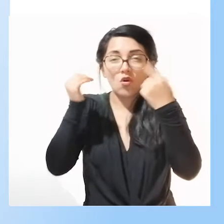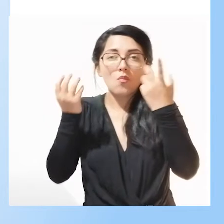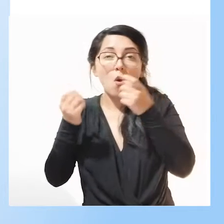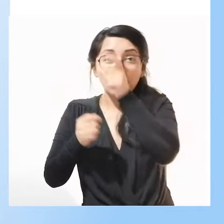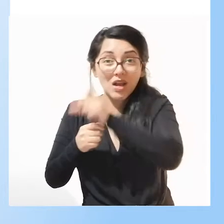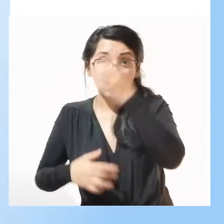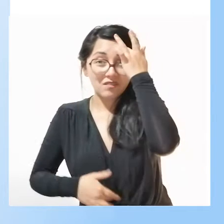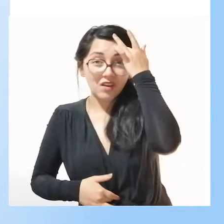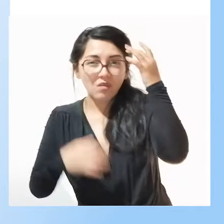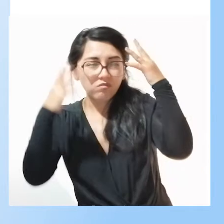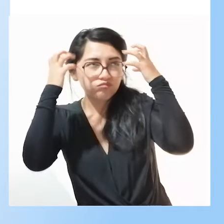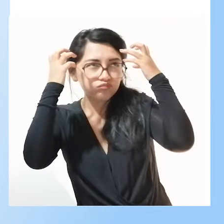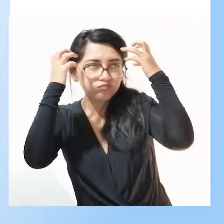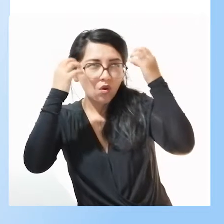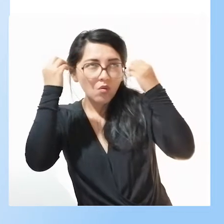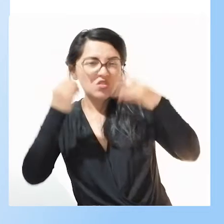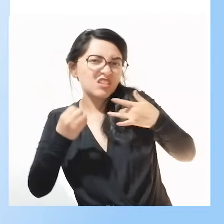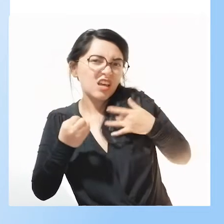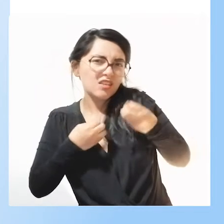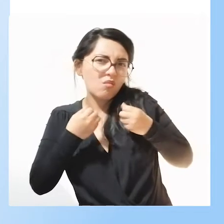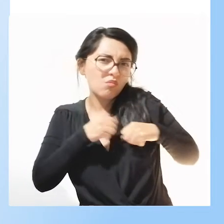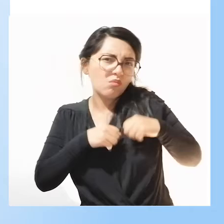aquellos aspectos de la experiencia